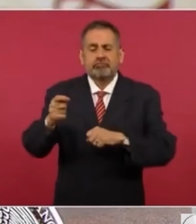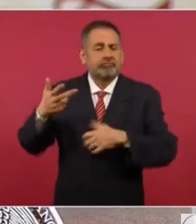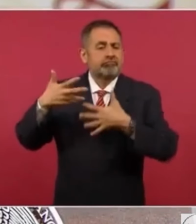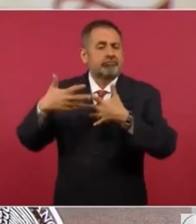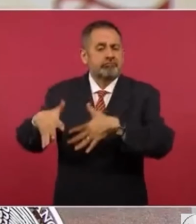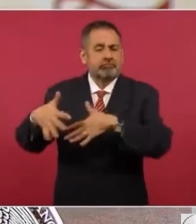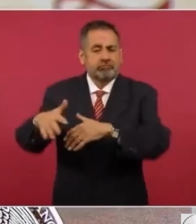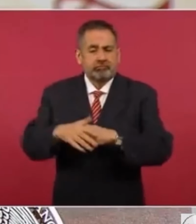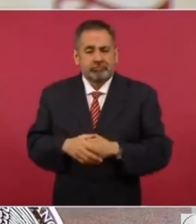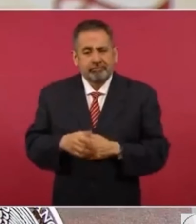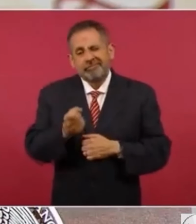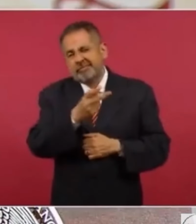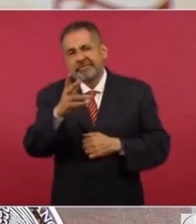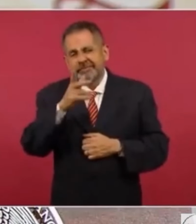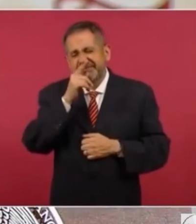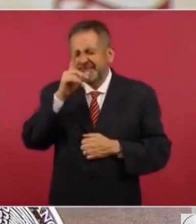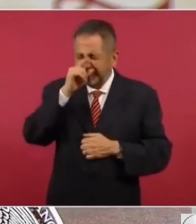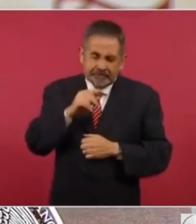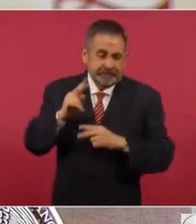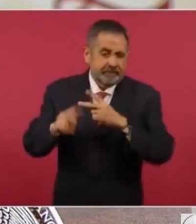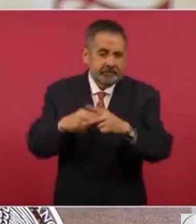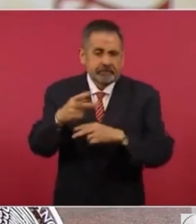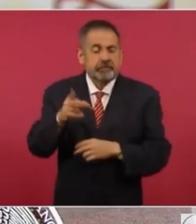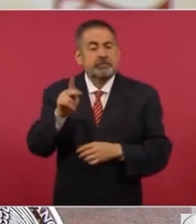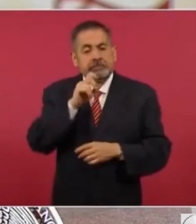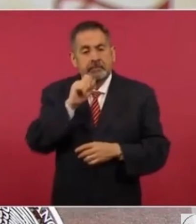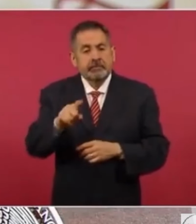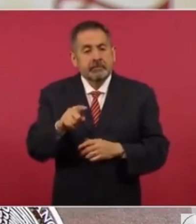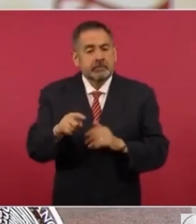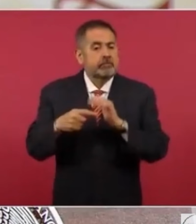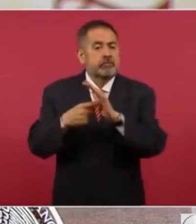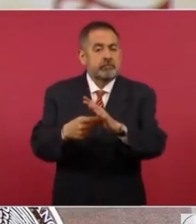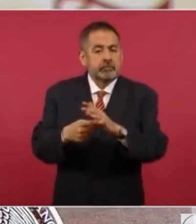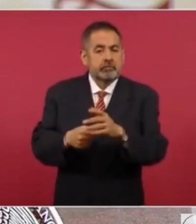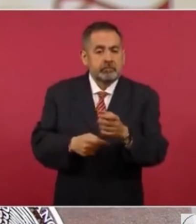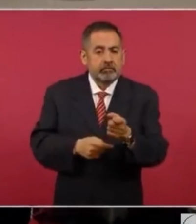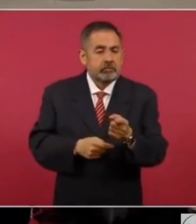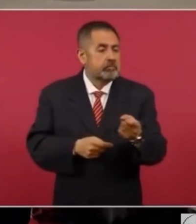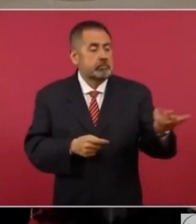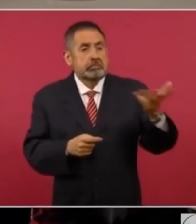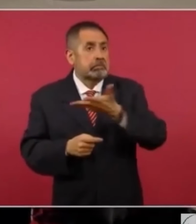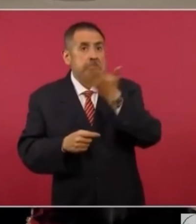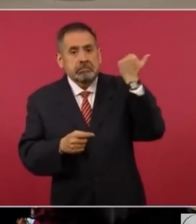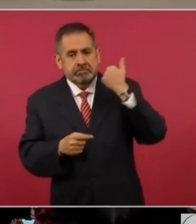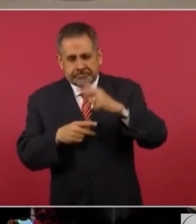para los que no pudieron asistir, pero también para los que hablan sin saber.